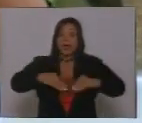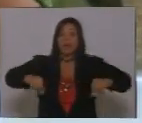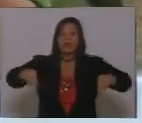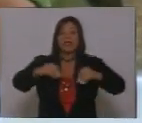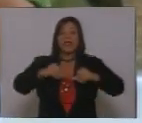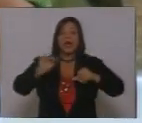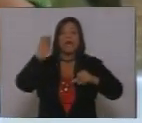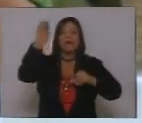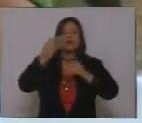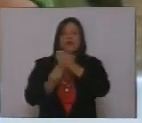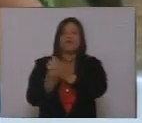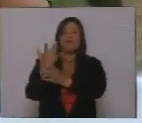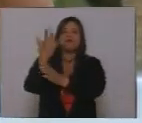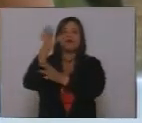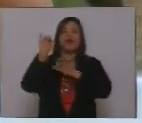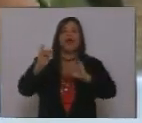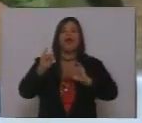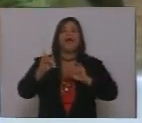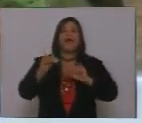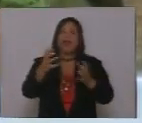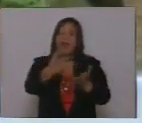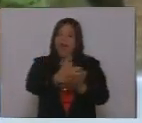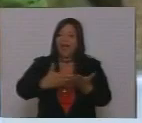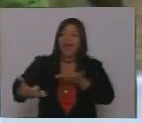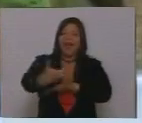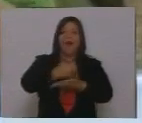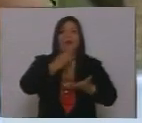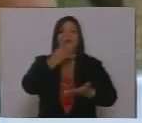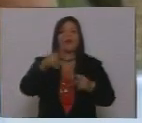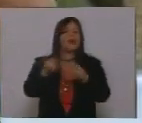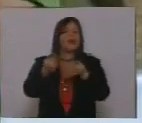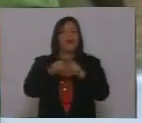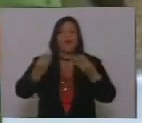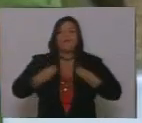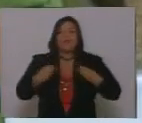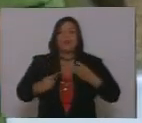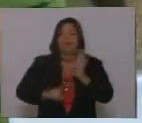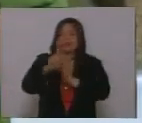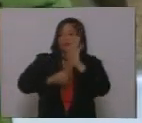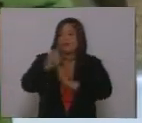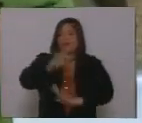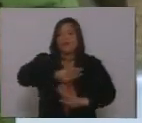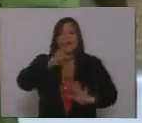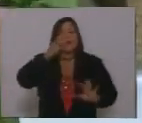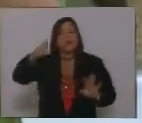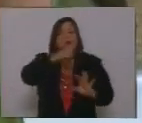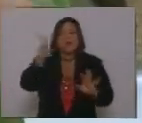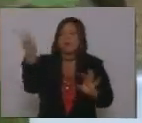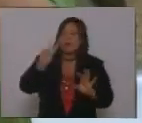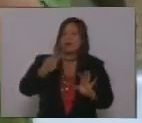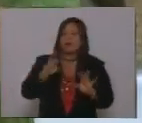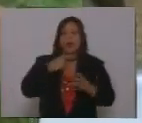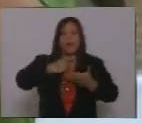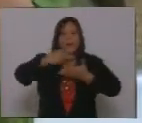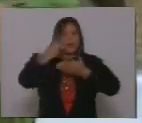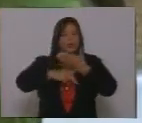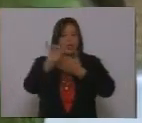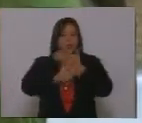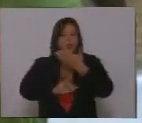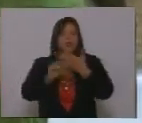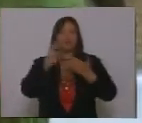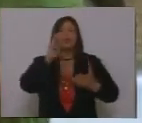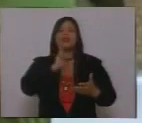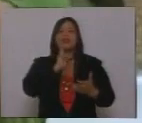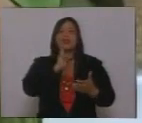en buena tierra va a cosechar. Y este pueblo venezolano y este proyecto político